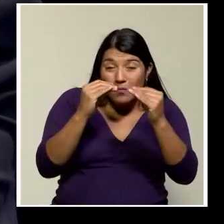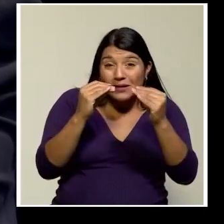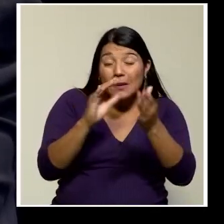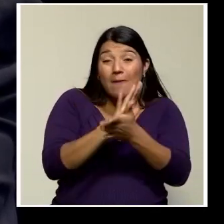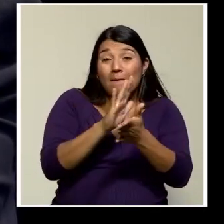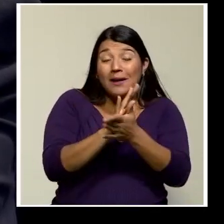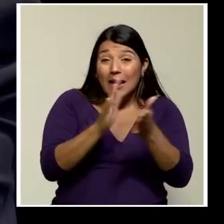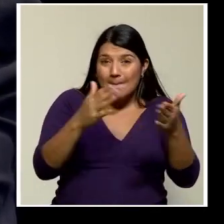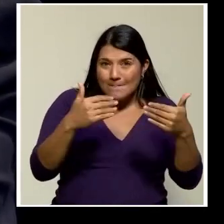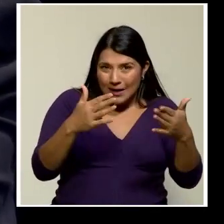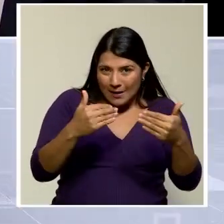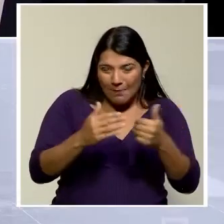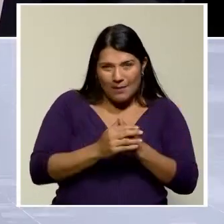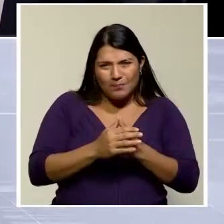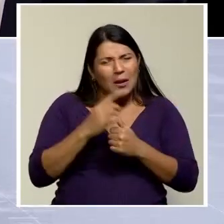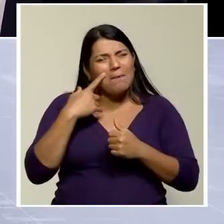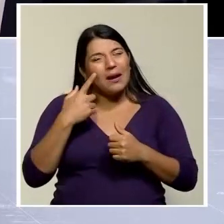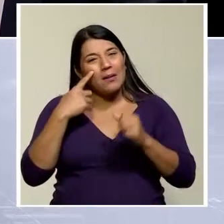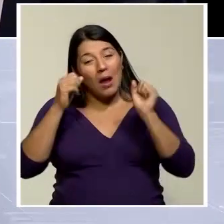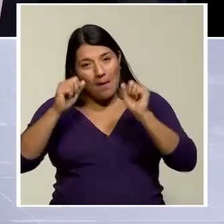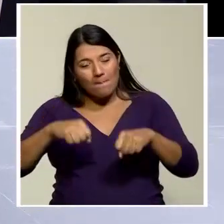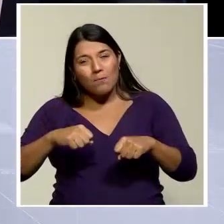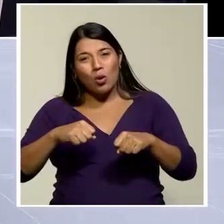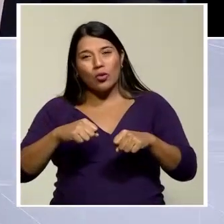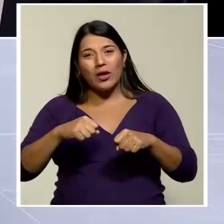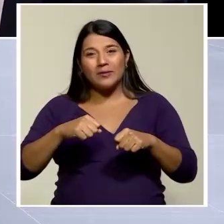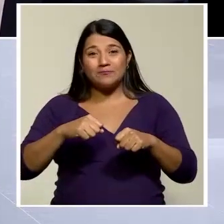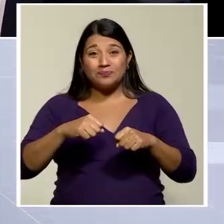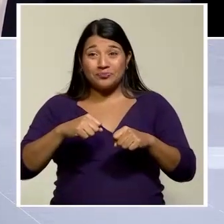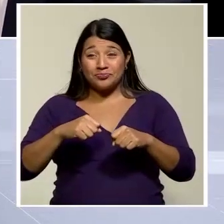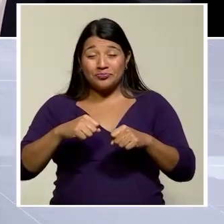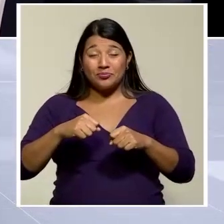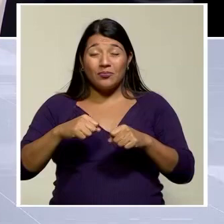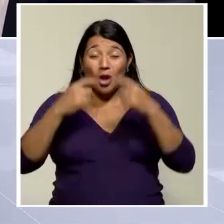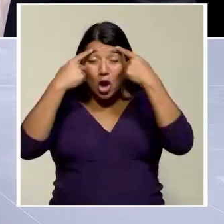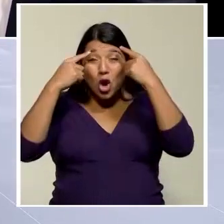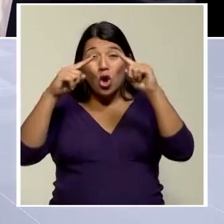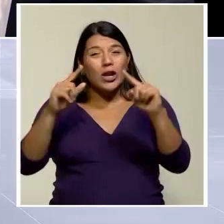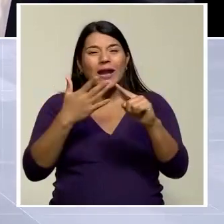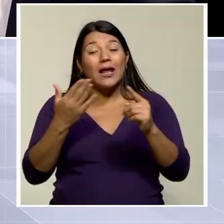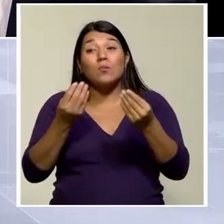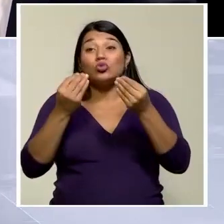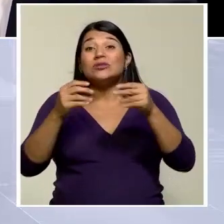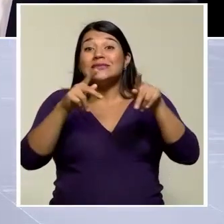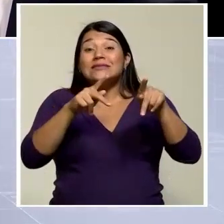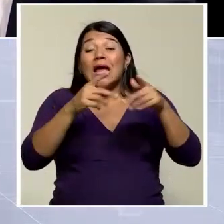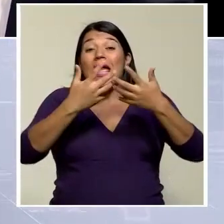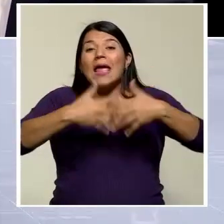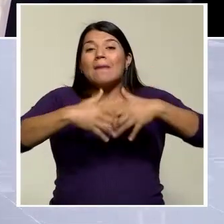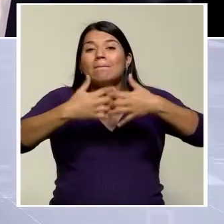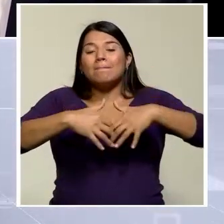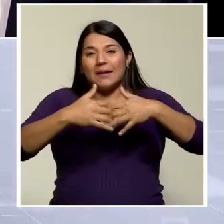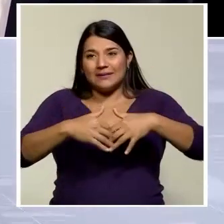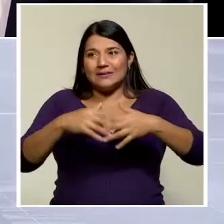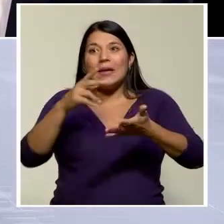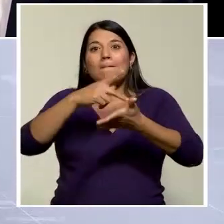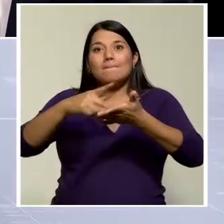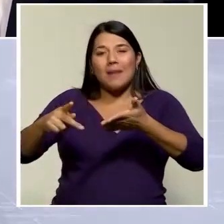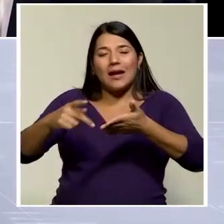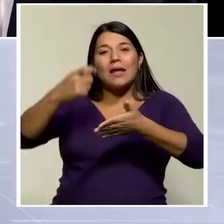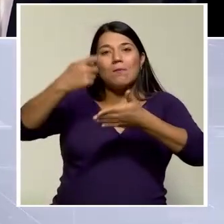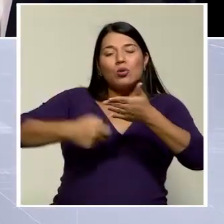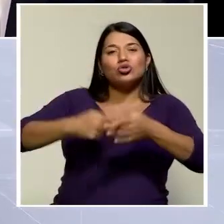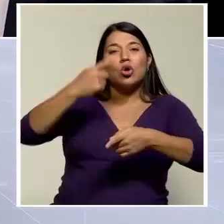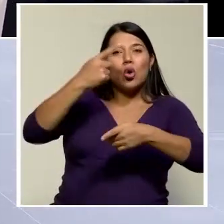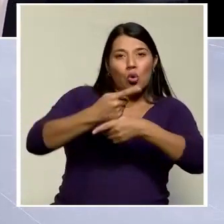para reducir significativamente el fraude y la evasión fiscal de los que pueden evadir el pago de impuestos usando